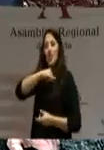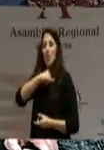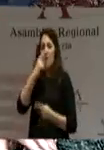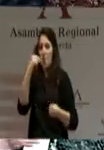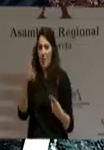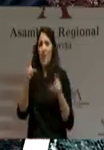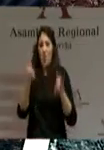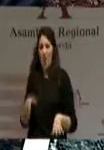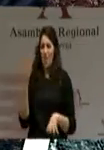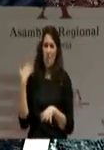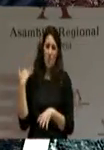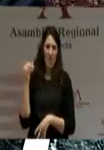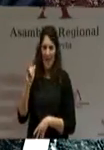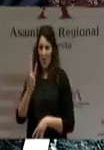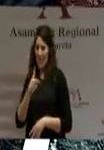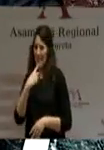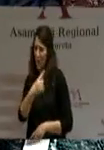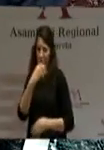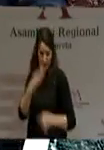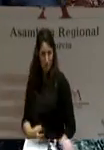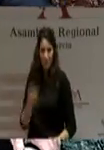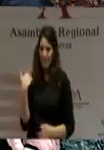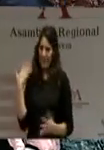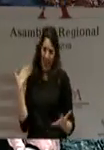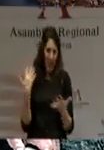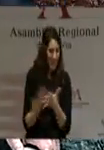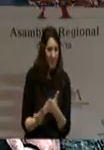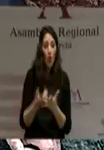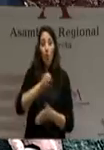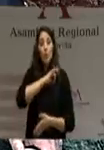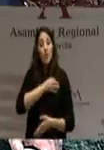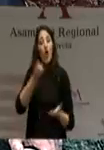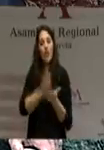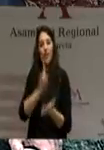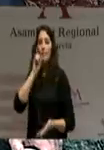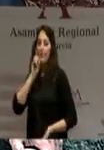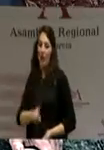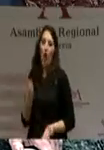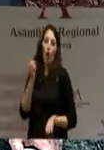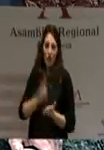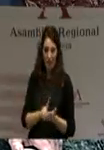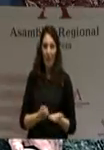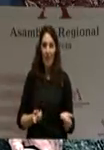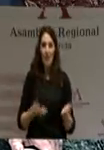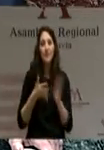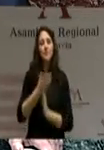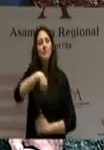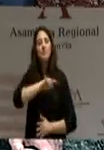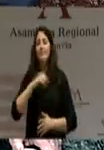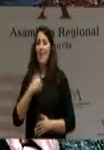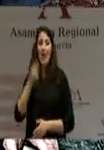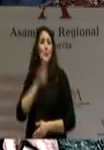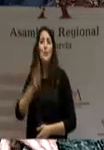Izquierda Unida sistemáticamente ha afirmado. Ustedes han vuelto a mentir una vez más. Se han instalado en la mentira